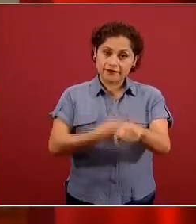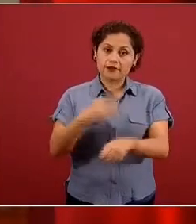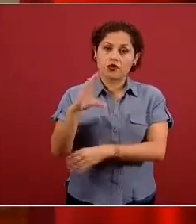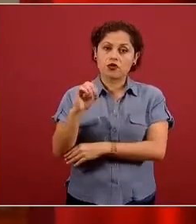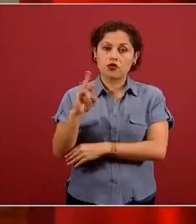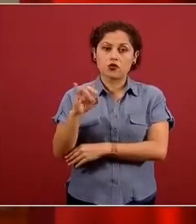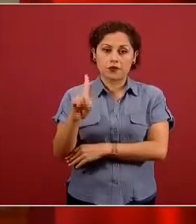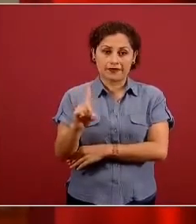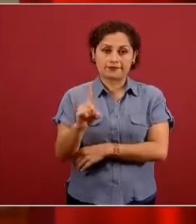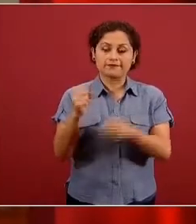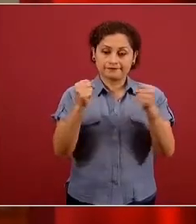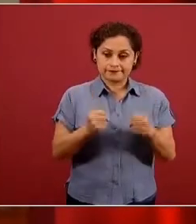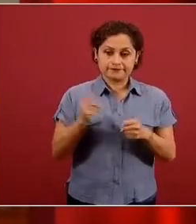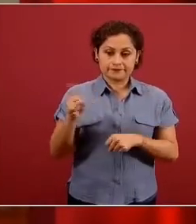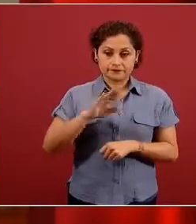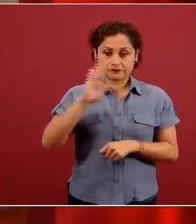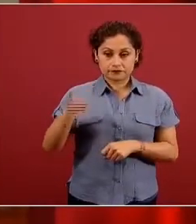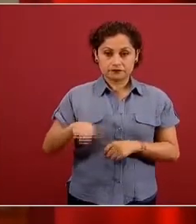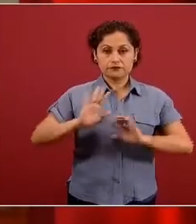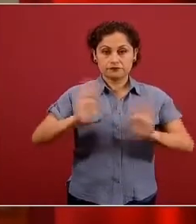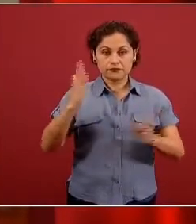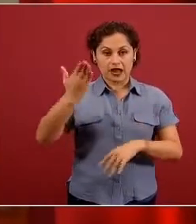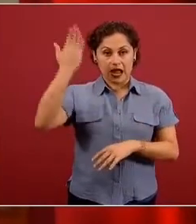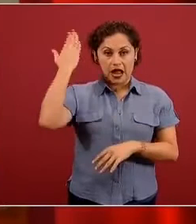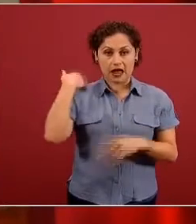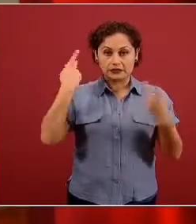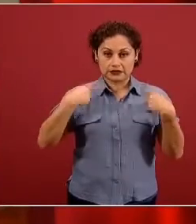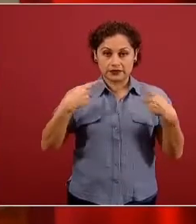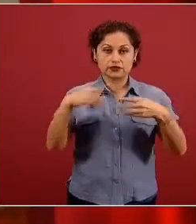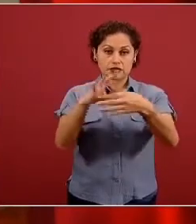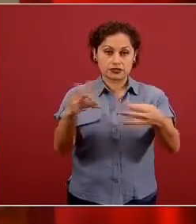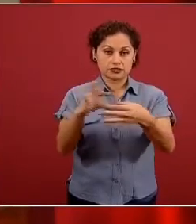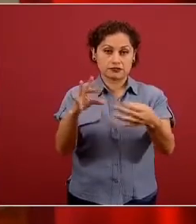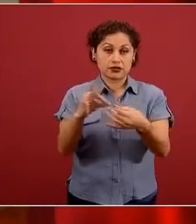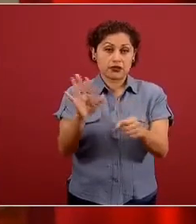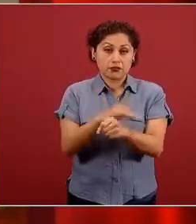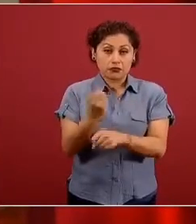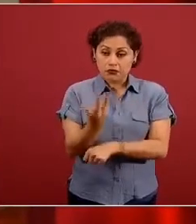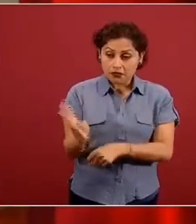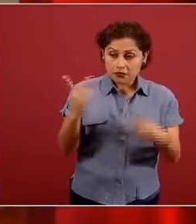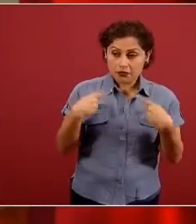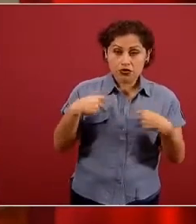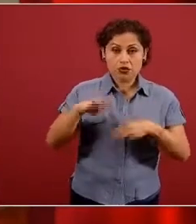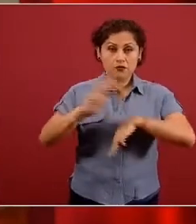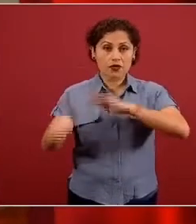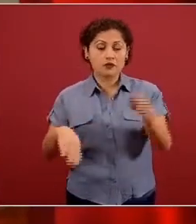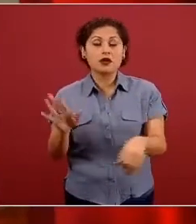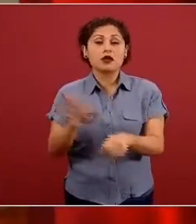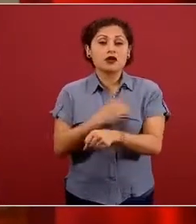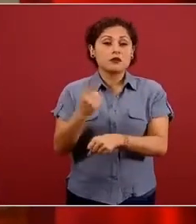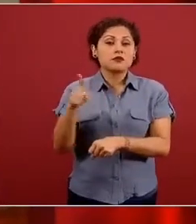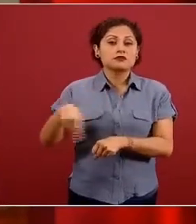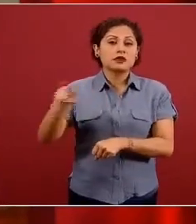COVID, seguramente la mayoría, como lo hemos descrito, porque tienen alguna enfermedad crónica o son